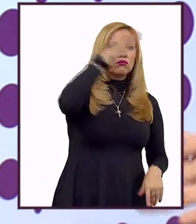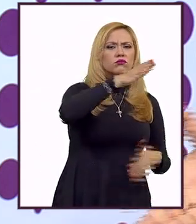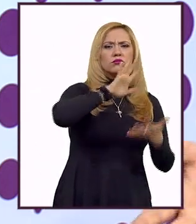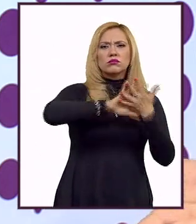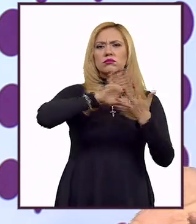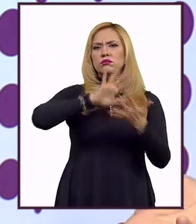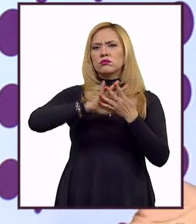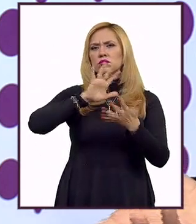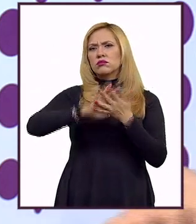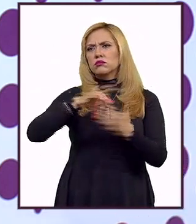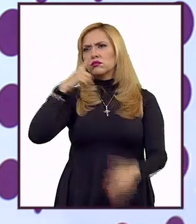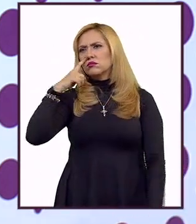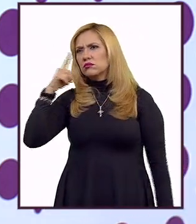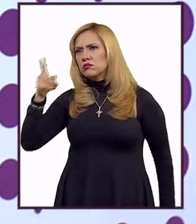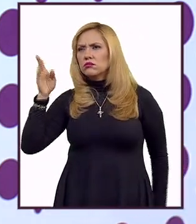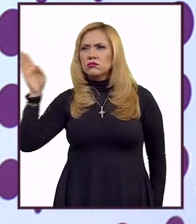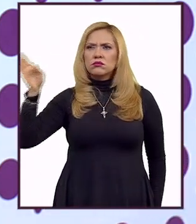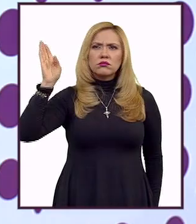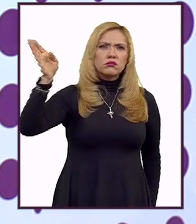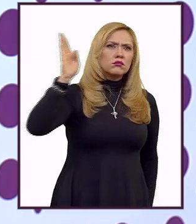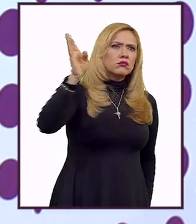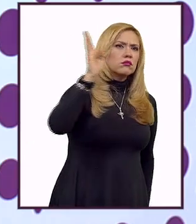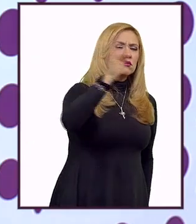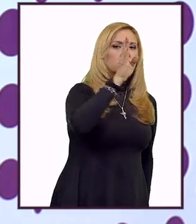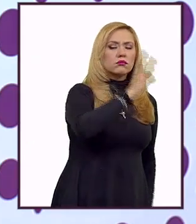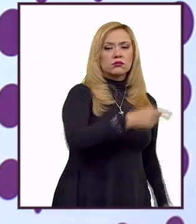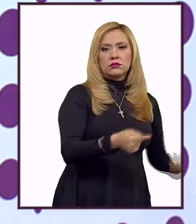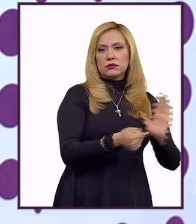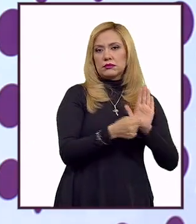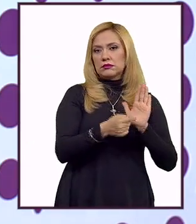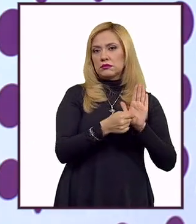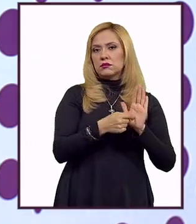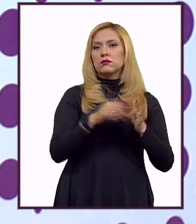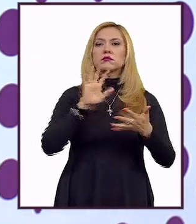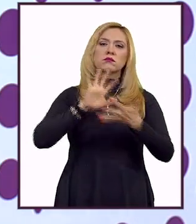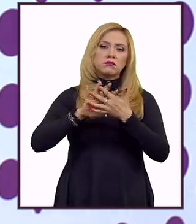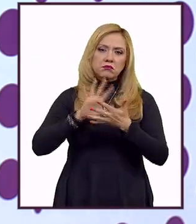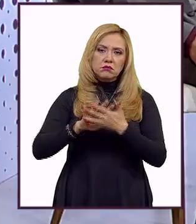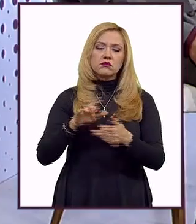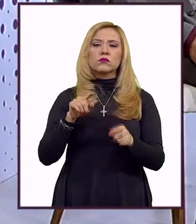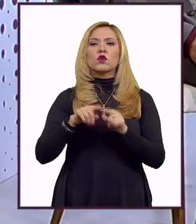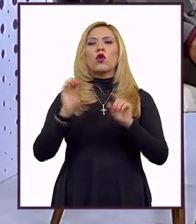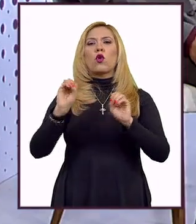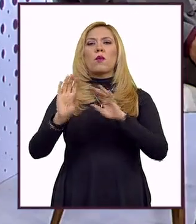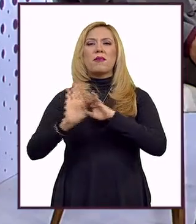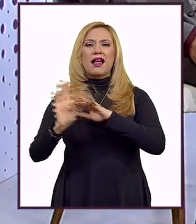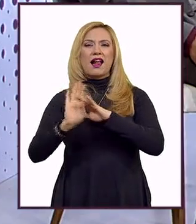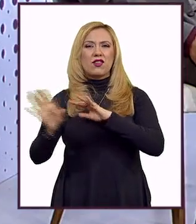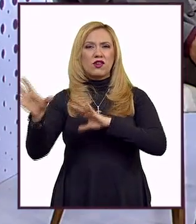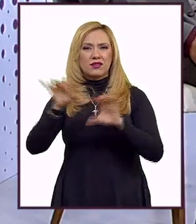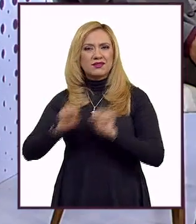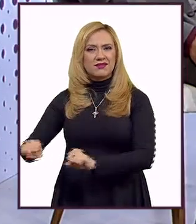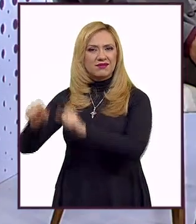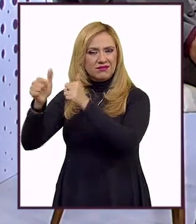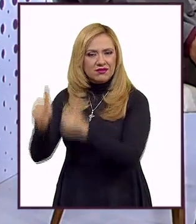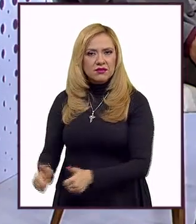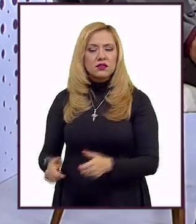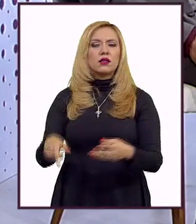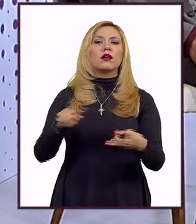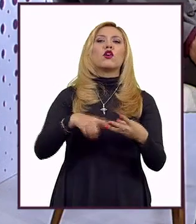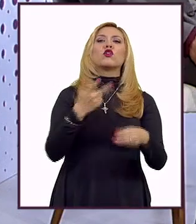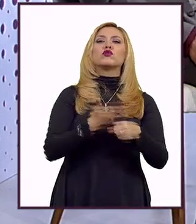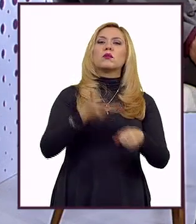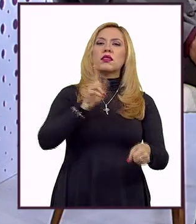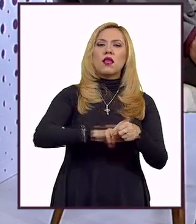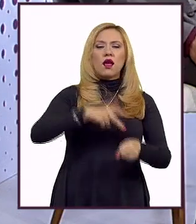a todos los lugares de privación de libertad, como lo decía Juan Carlos, no solo a las cárceles o a las estaciones migratorias, también a los hospitales